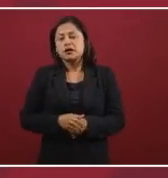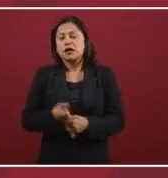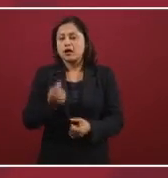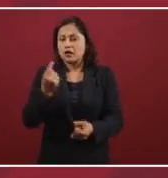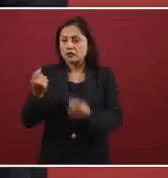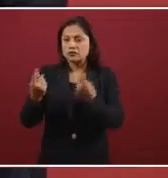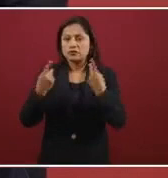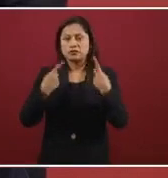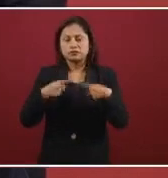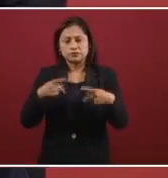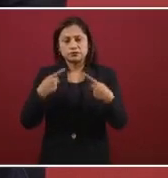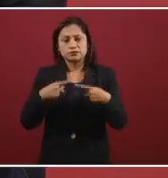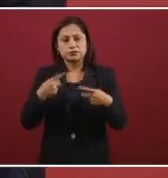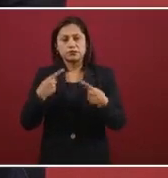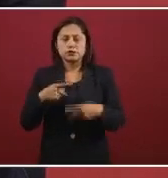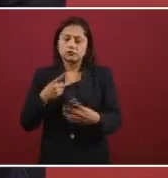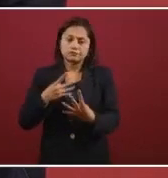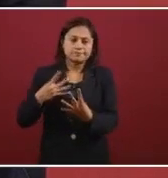detenidas